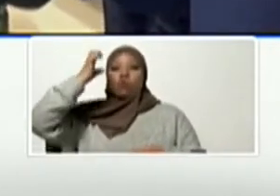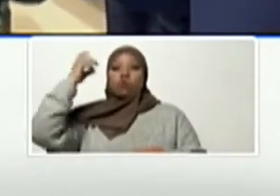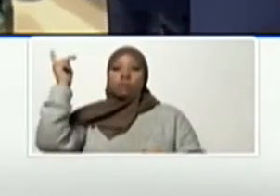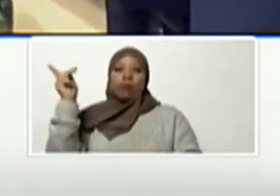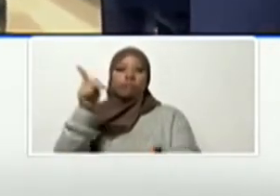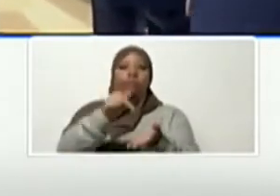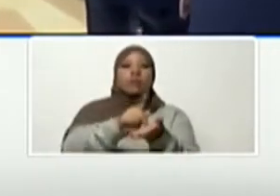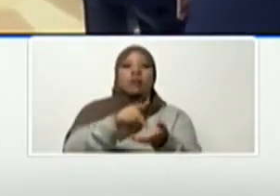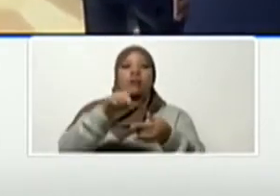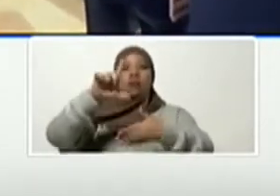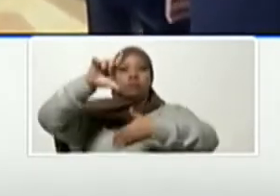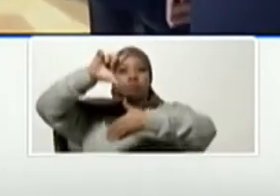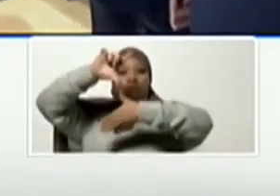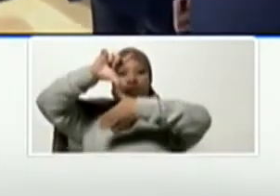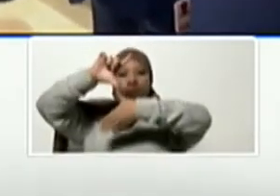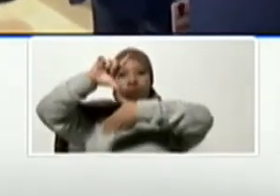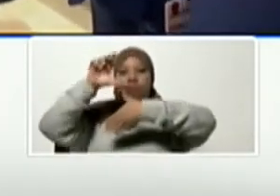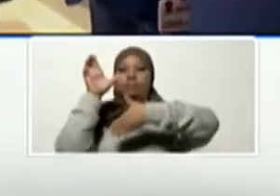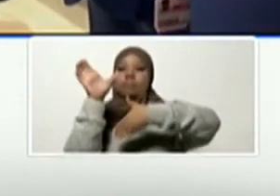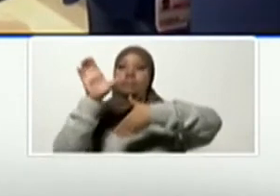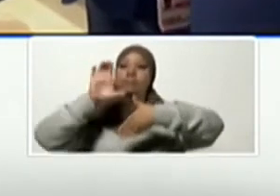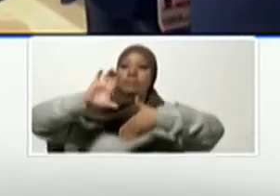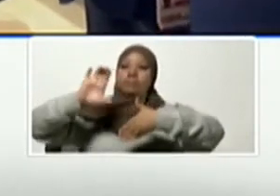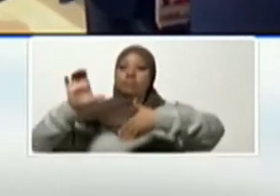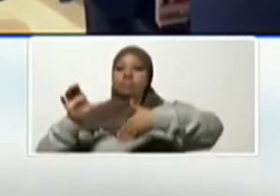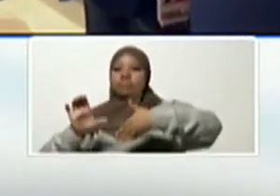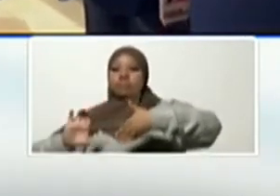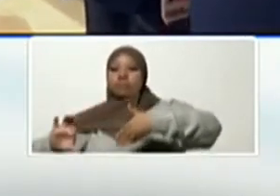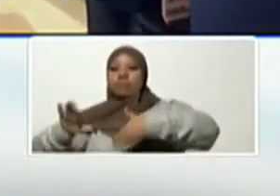América Latina, el Caribe, Estados Unidos.